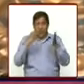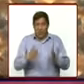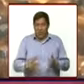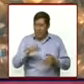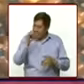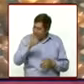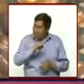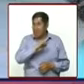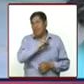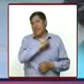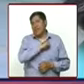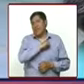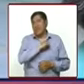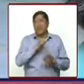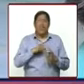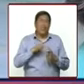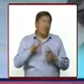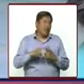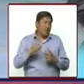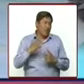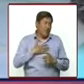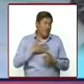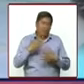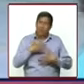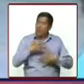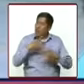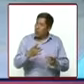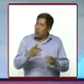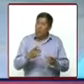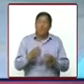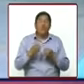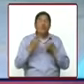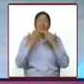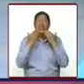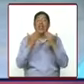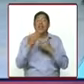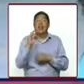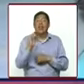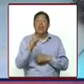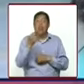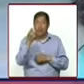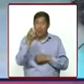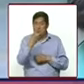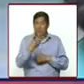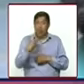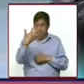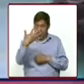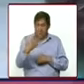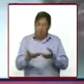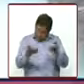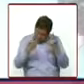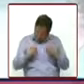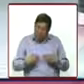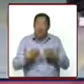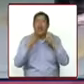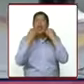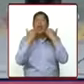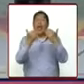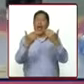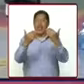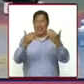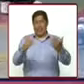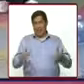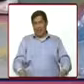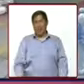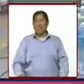son solidarios, ¿no? Entonces eso me gusta. Más bien agradezco mucho a Bolivisión por estar presente acá. Gracias.